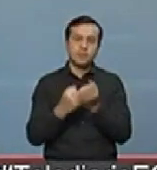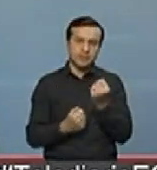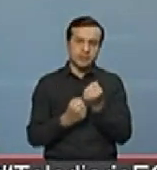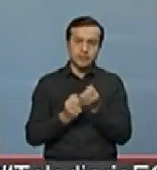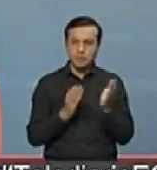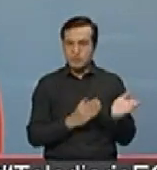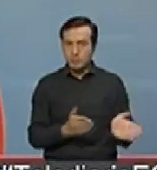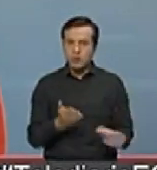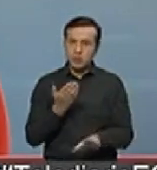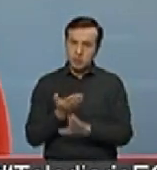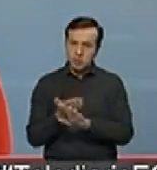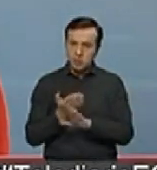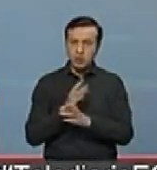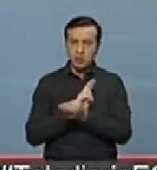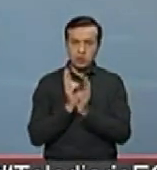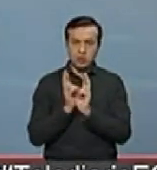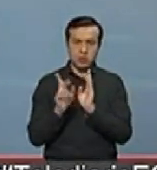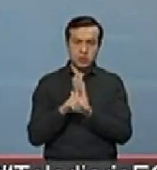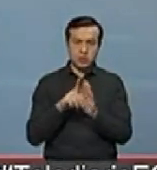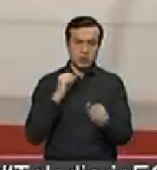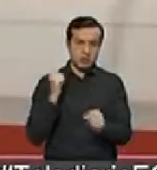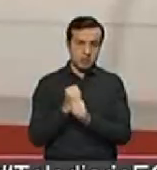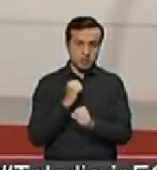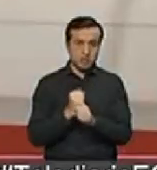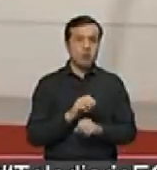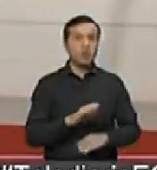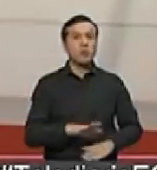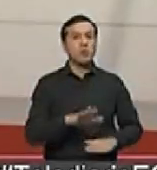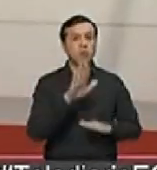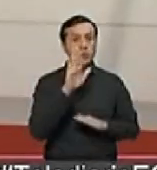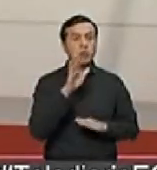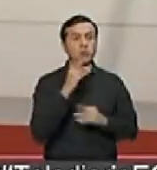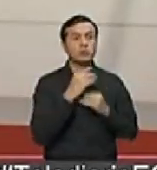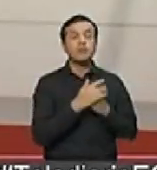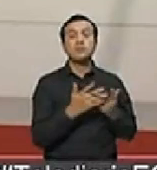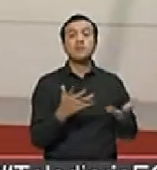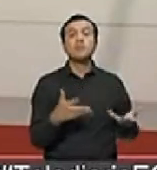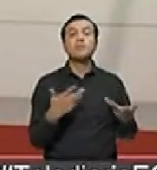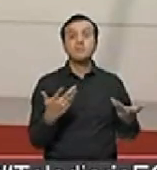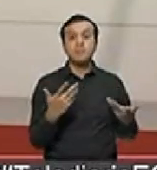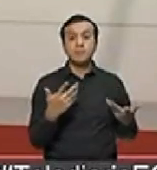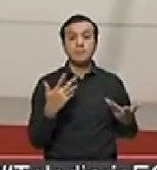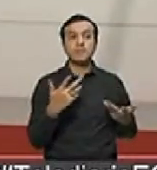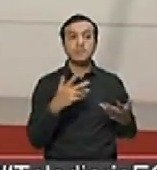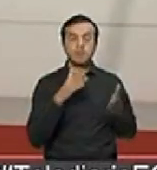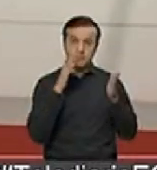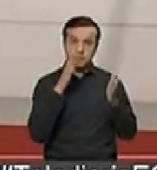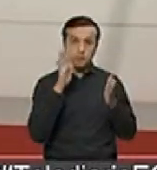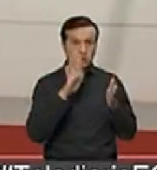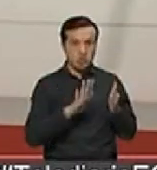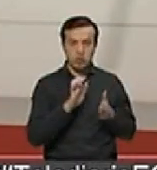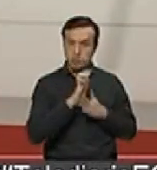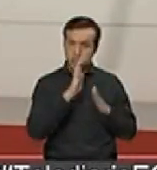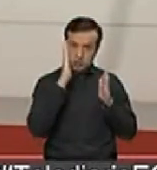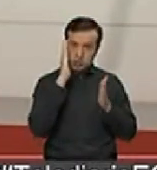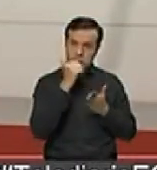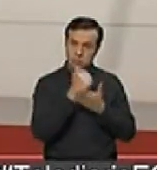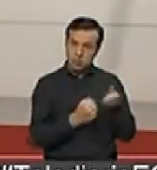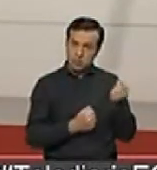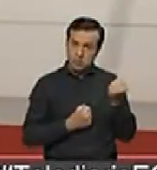que se están planteando a través de las reformas laborales? Bueno, el compromiso del sector privado es poder dar respuesta a lo que los ecuatorianos están buscando,